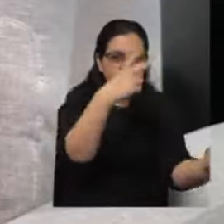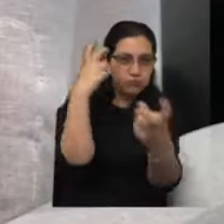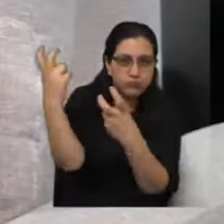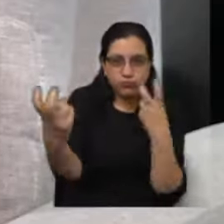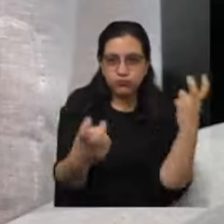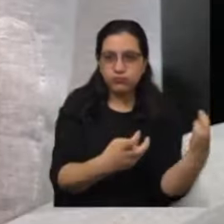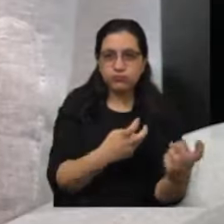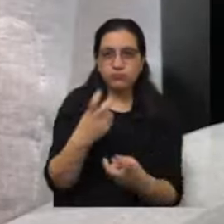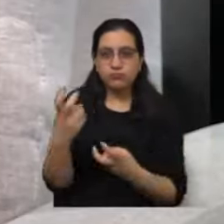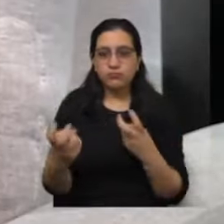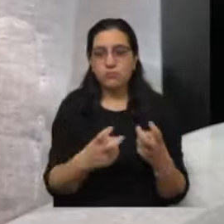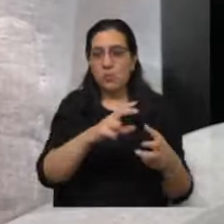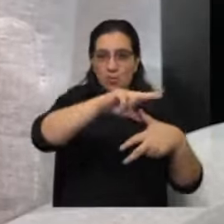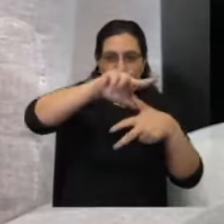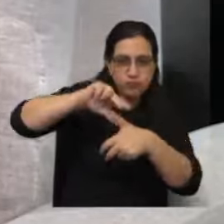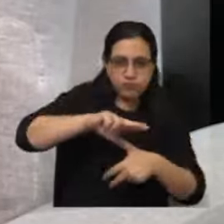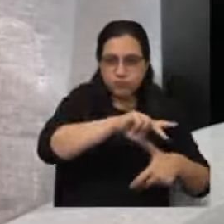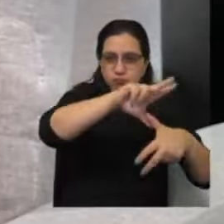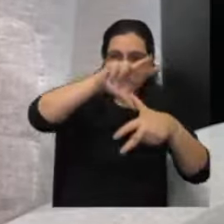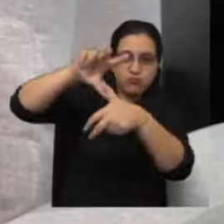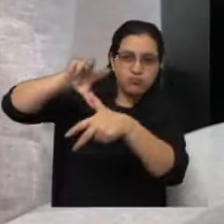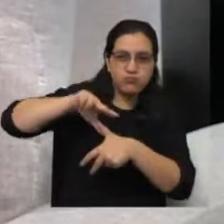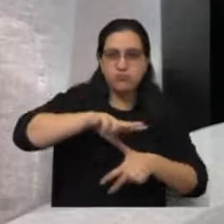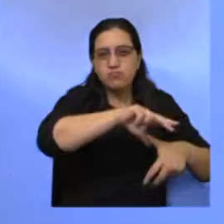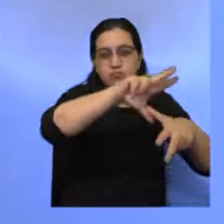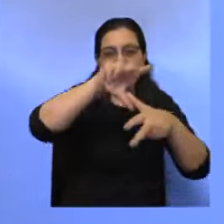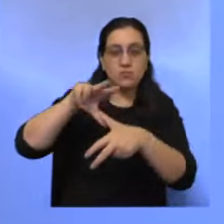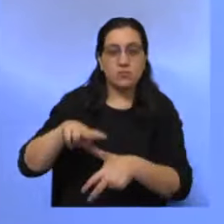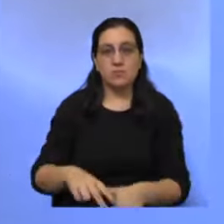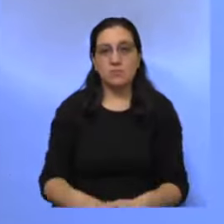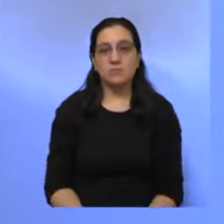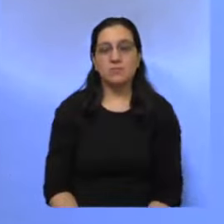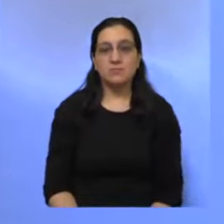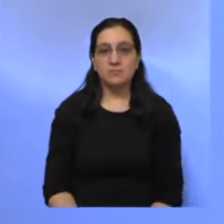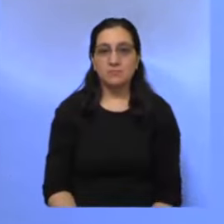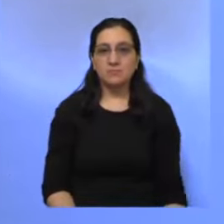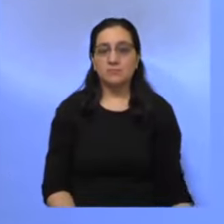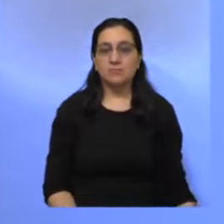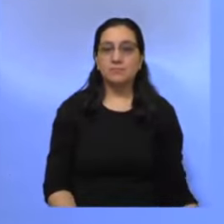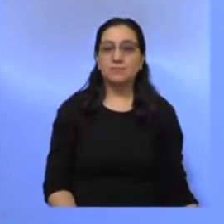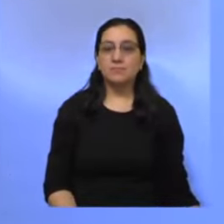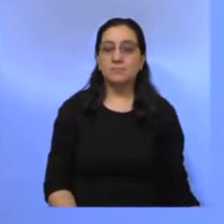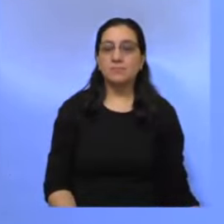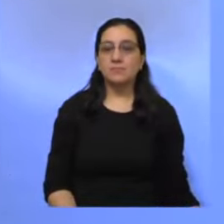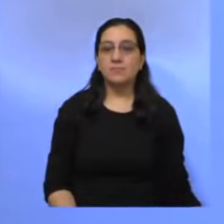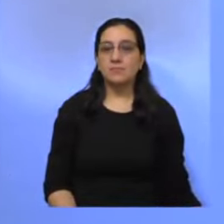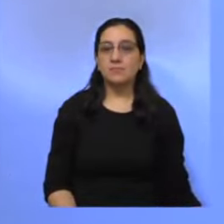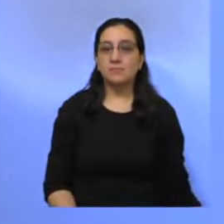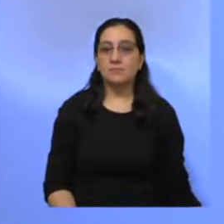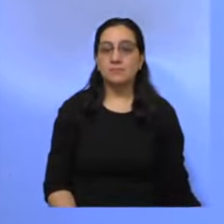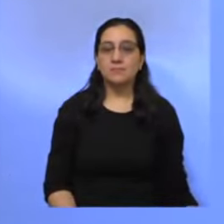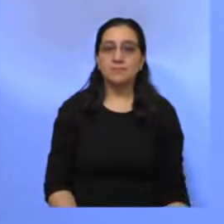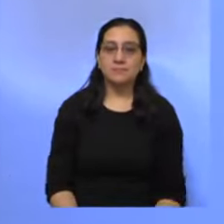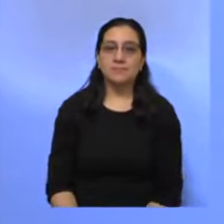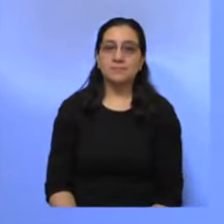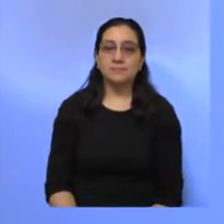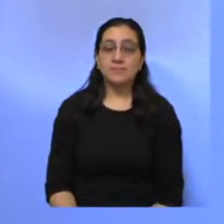cosa. Huracán. Un temporal es otra cosa. Que se pongan los Fatales en esos días de confinamiento. Exacto. Para ser más felices.